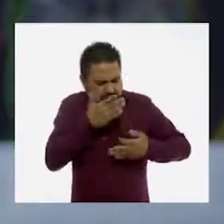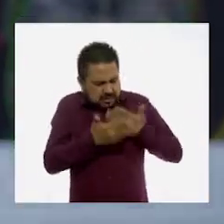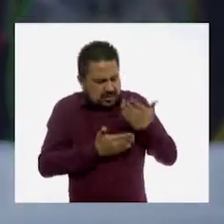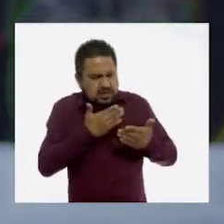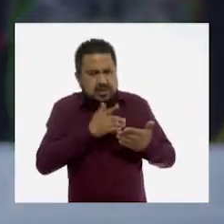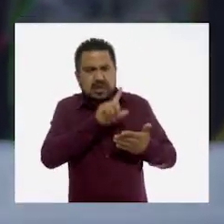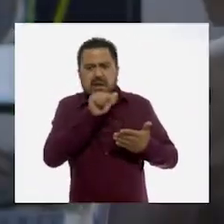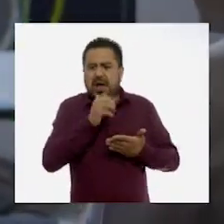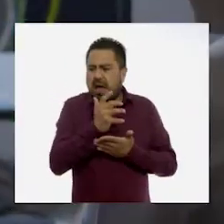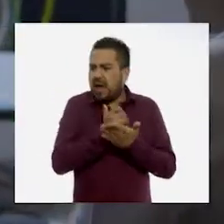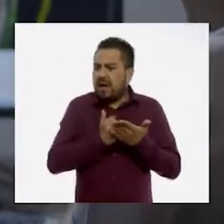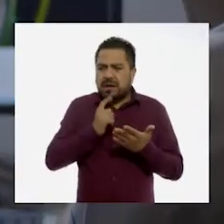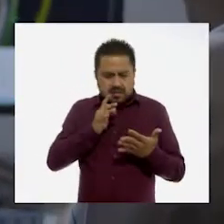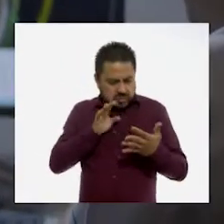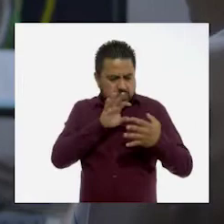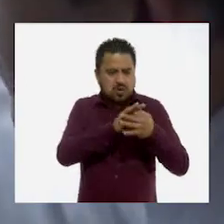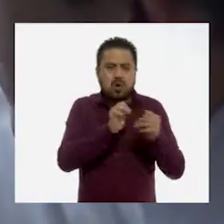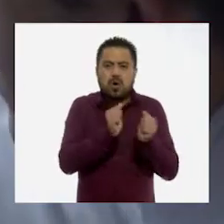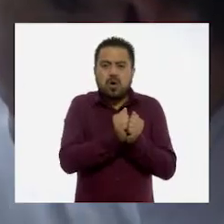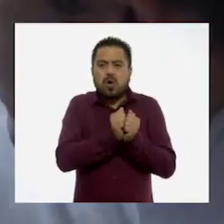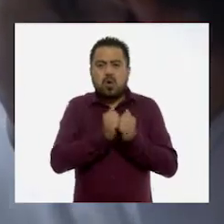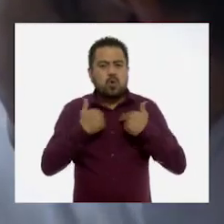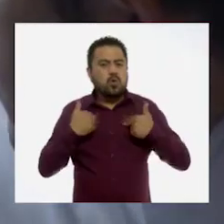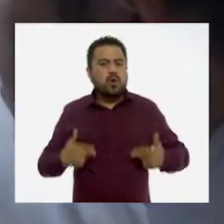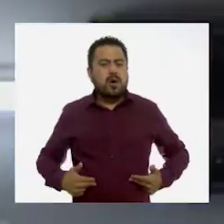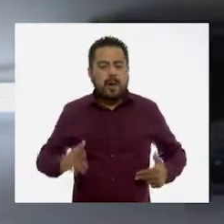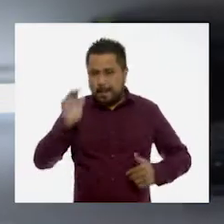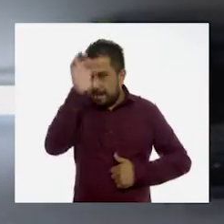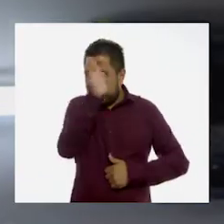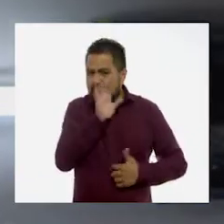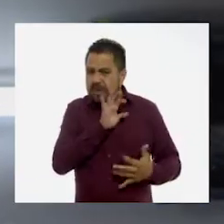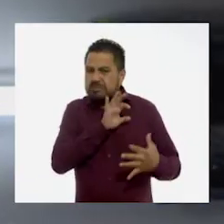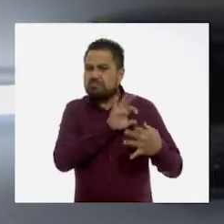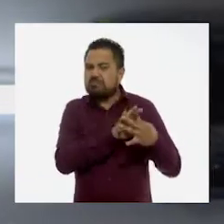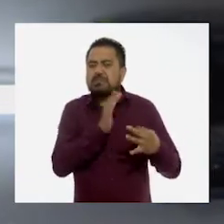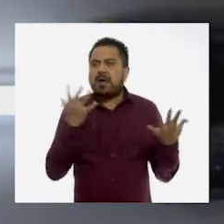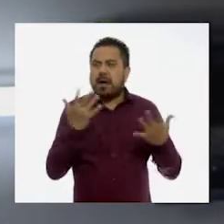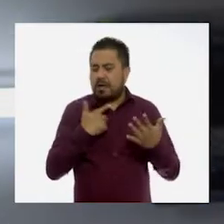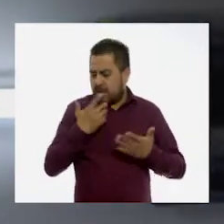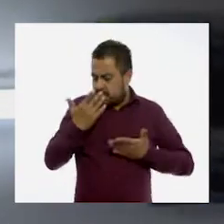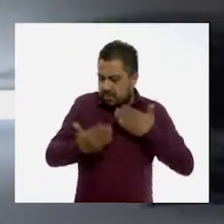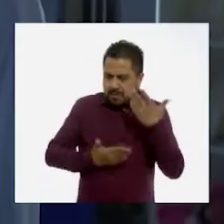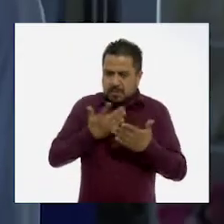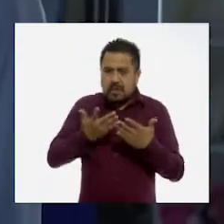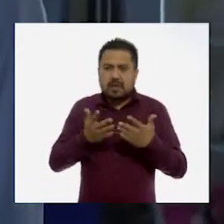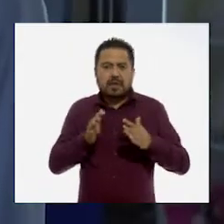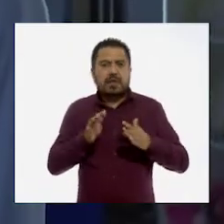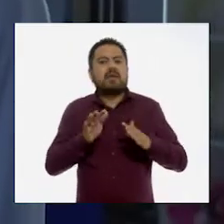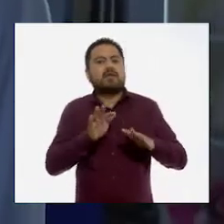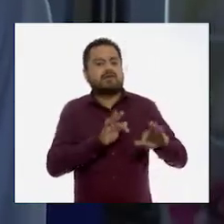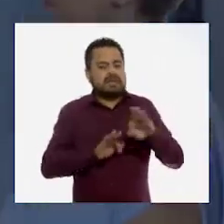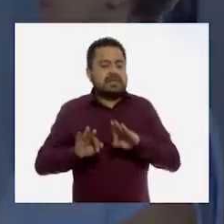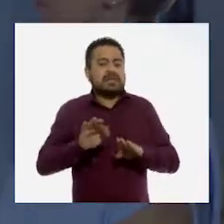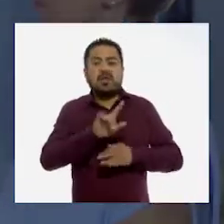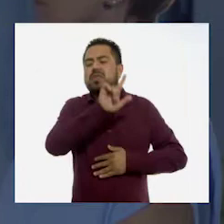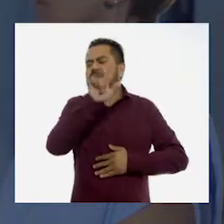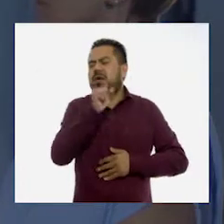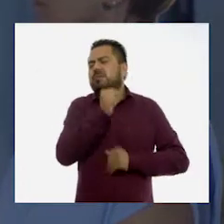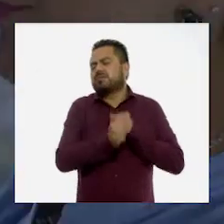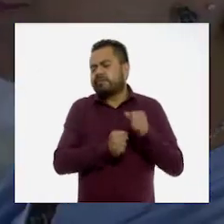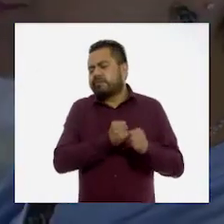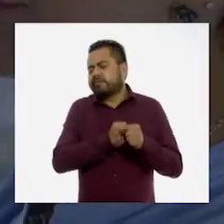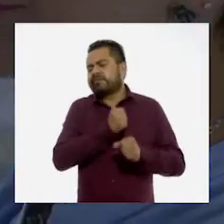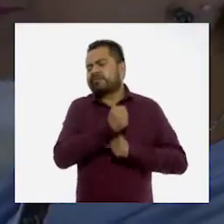fueron mis ganas de conectar con el lado humano de la ciencia lo que me llevó a estudiar física médica. Después de muchos